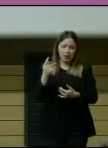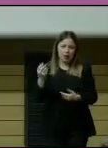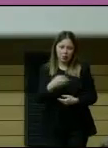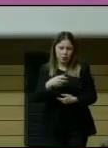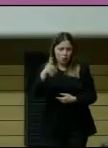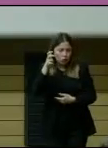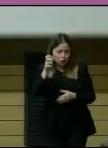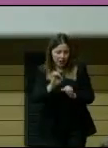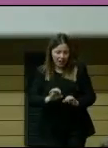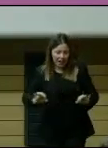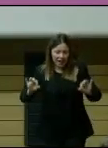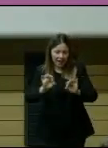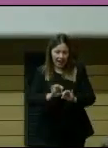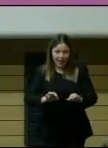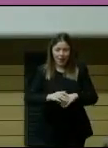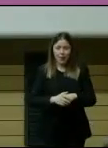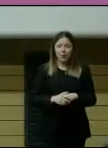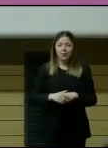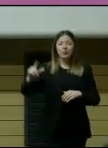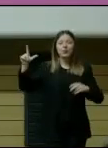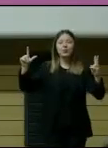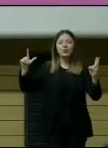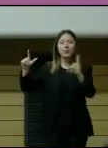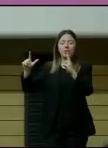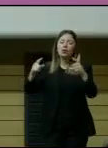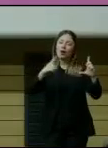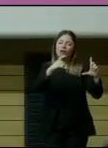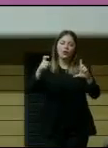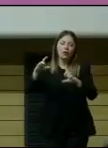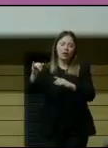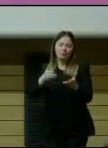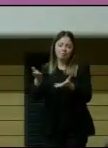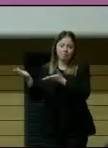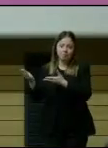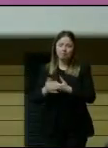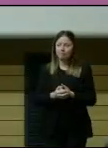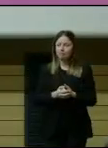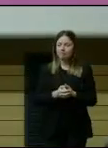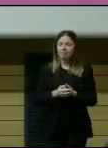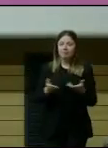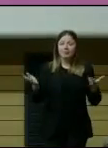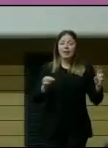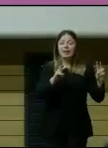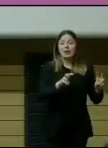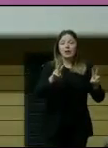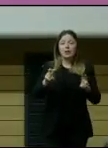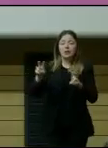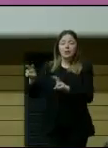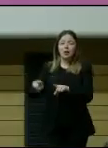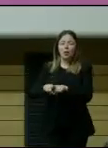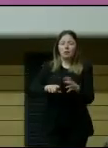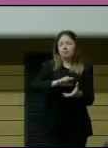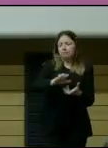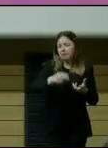vida. Aquí ya veis, ya veis las imágenes que hay. Claro, esto, temáticas, y fue toda una tormenta